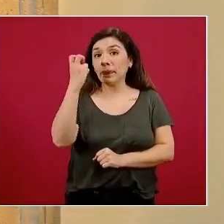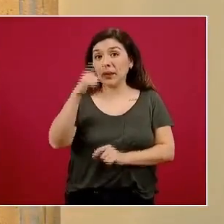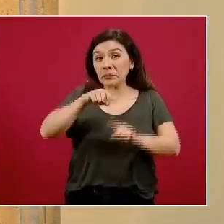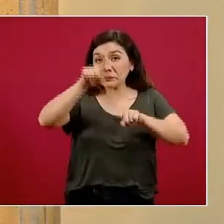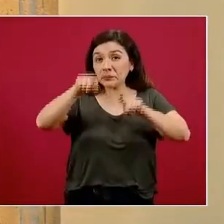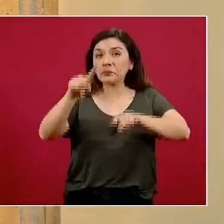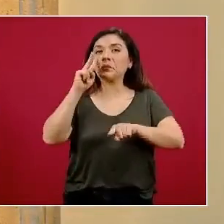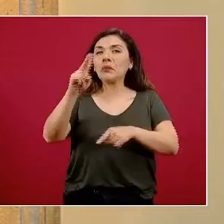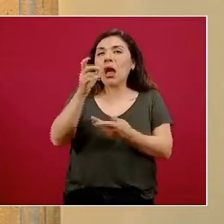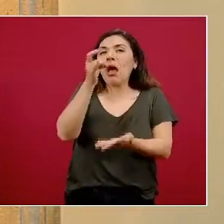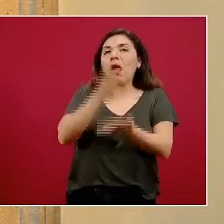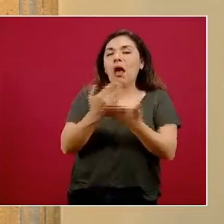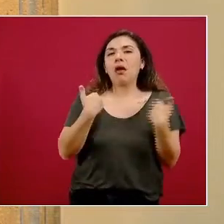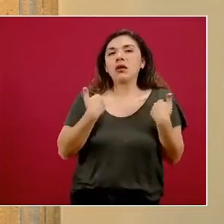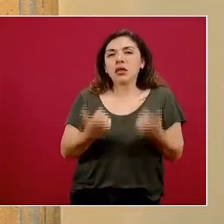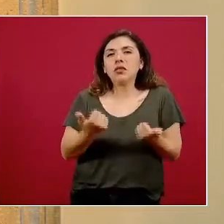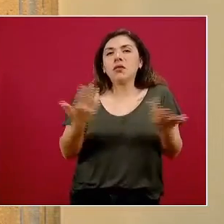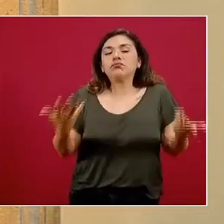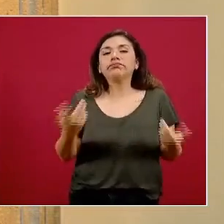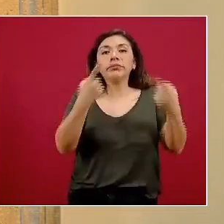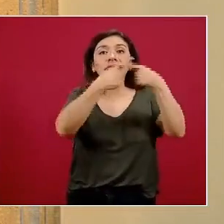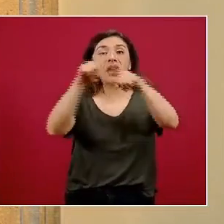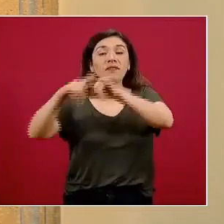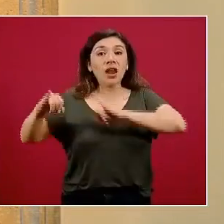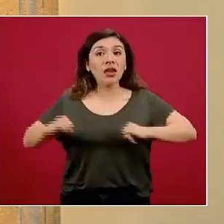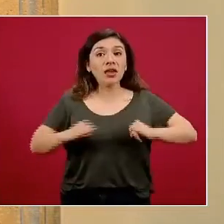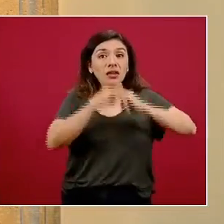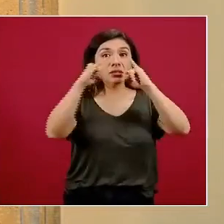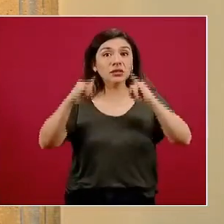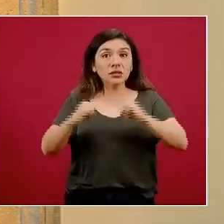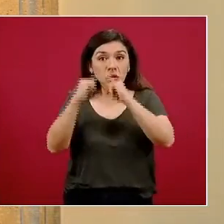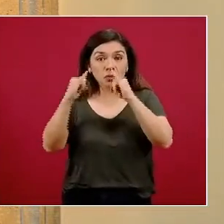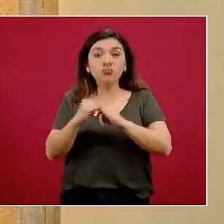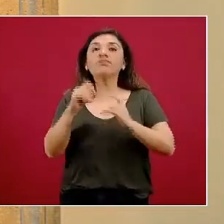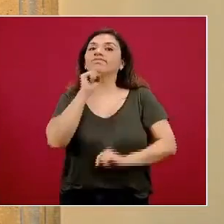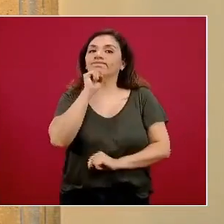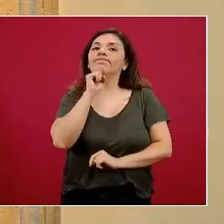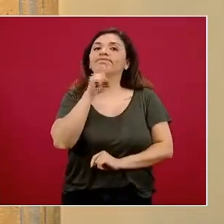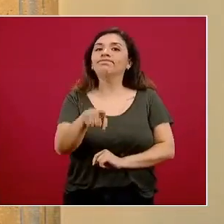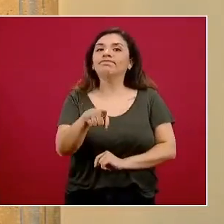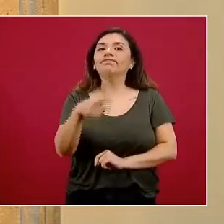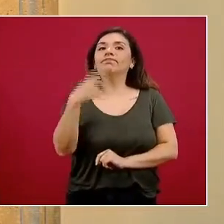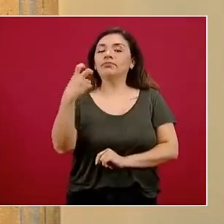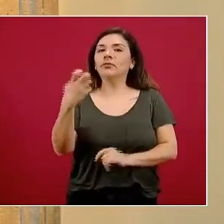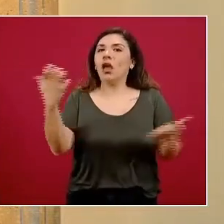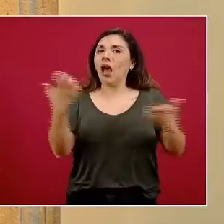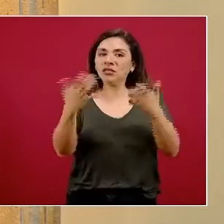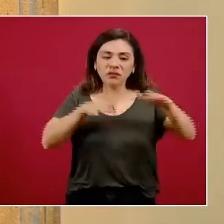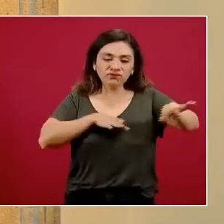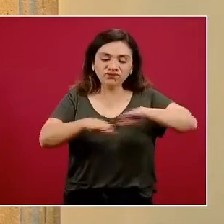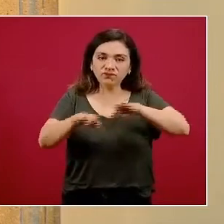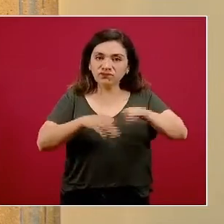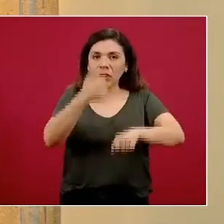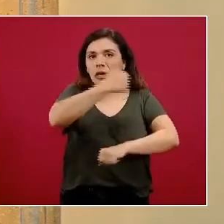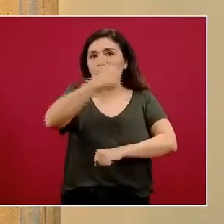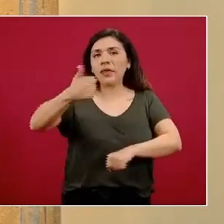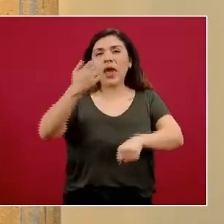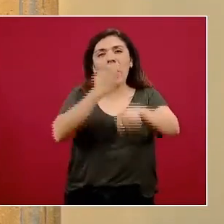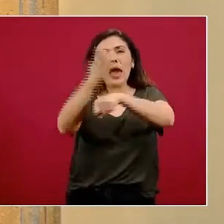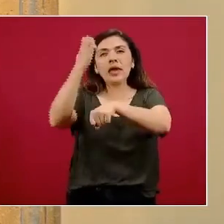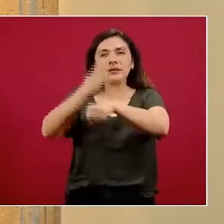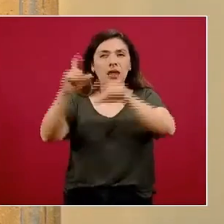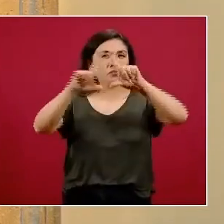también nos permite ver cómo las diferentes instituciones que también lógicamente operan en cada una de las